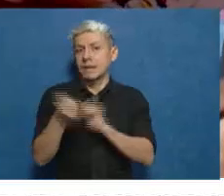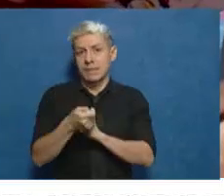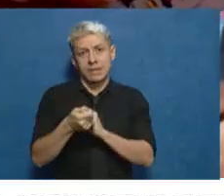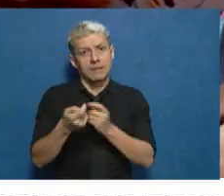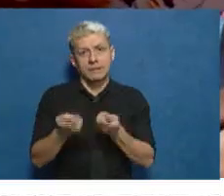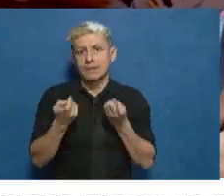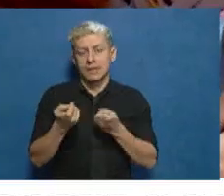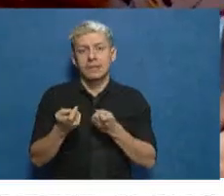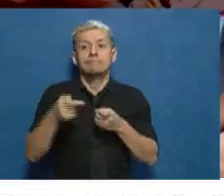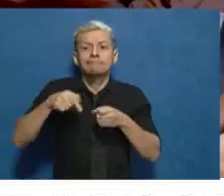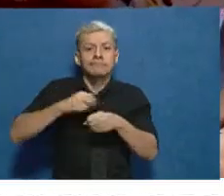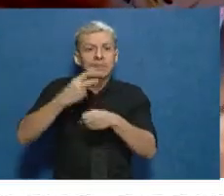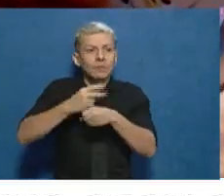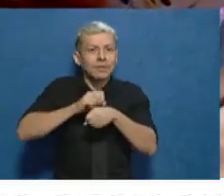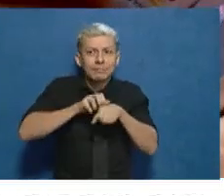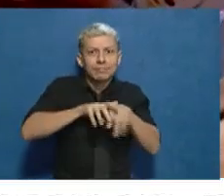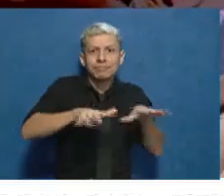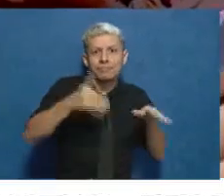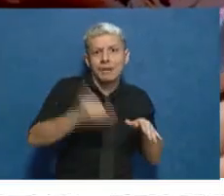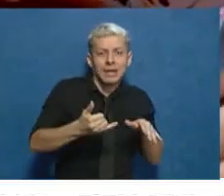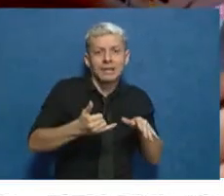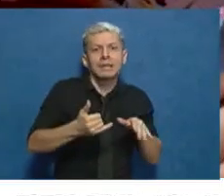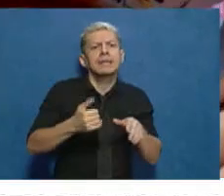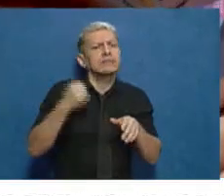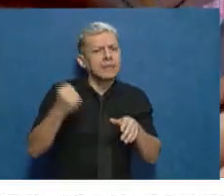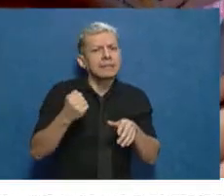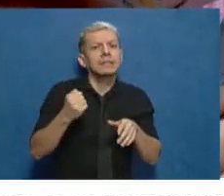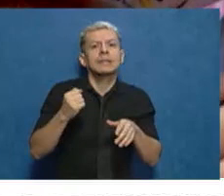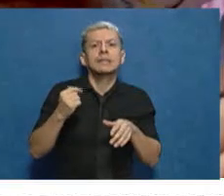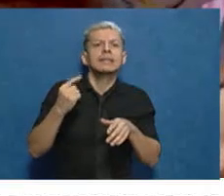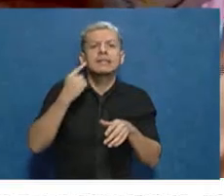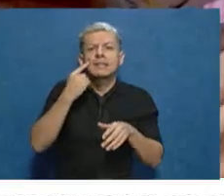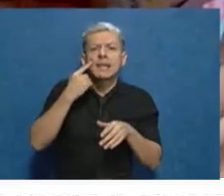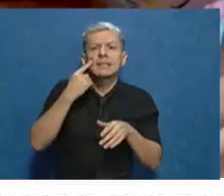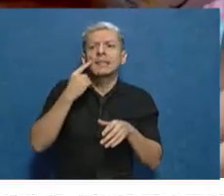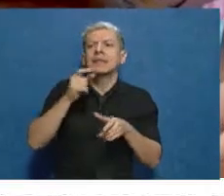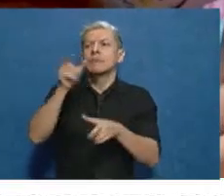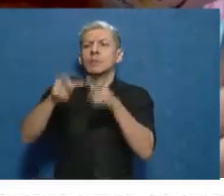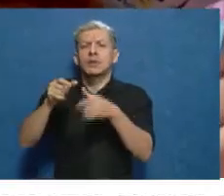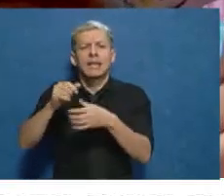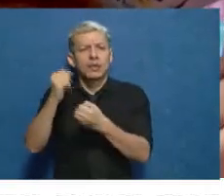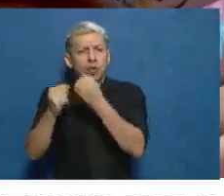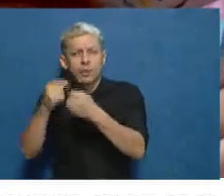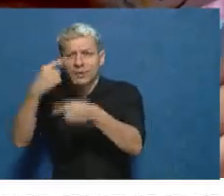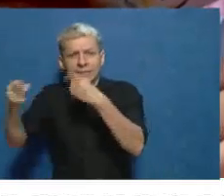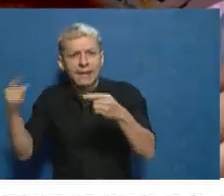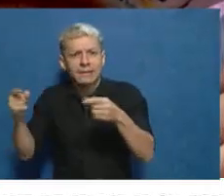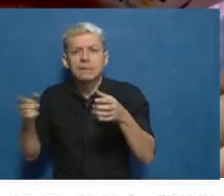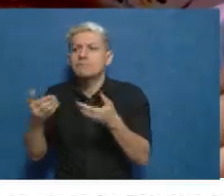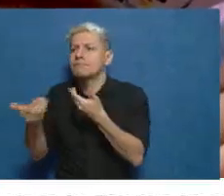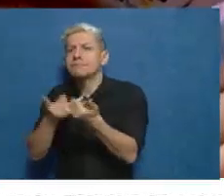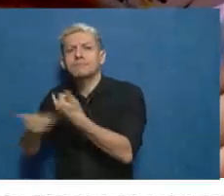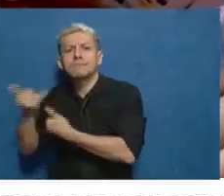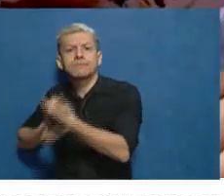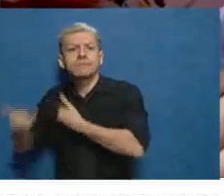esto que estamos comunicando ha surgido del consenso, de escuchar a todos los sectores. Y todos convencidos de que tenemos que avanzar en este modelo